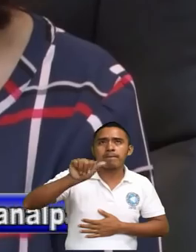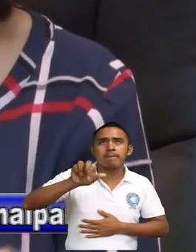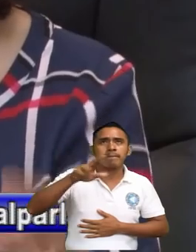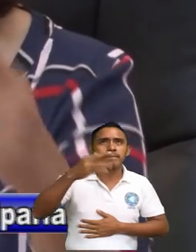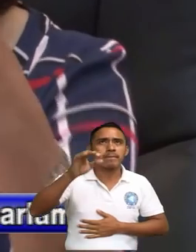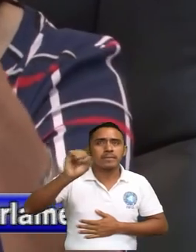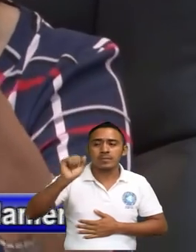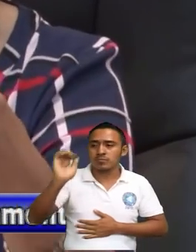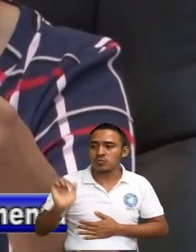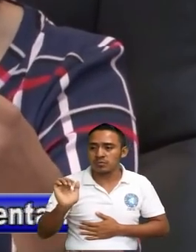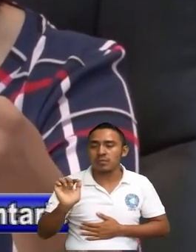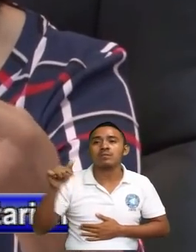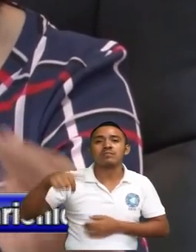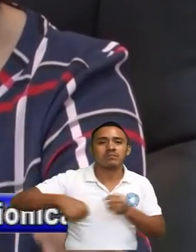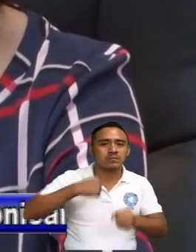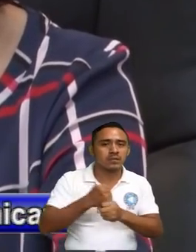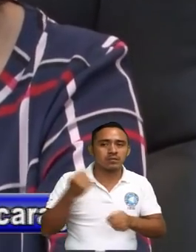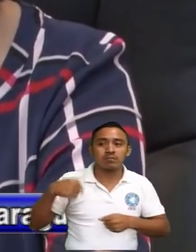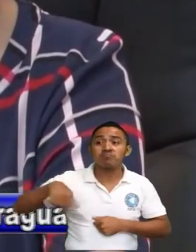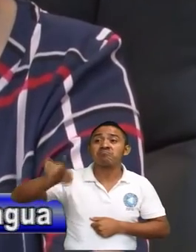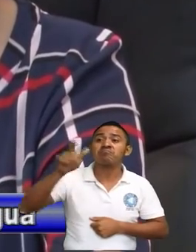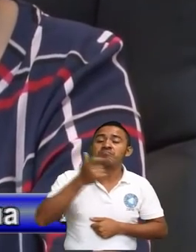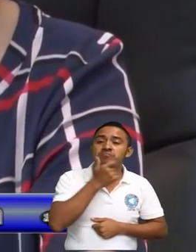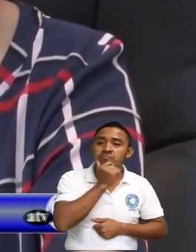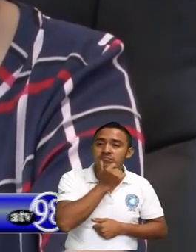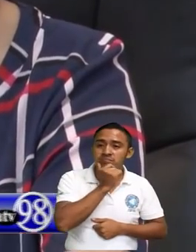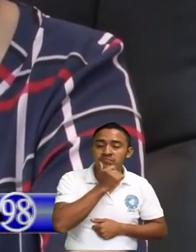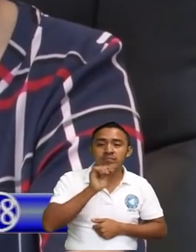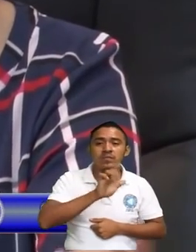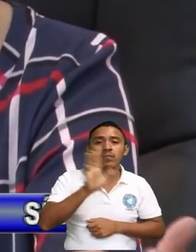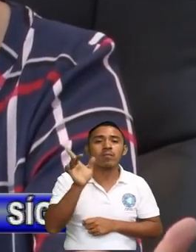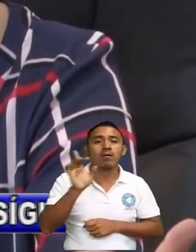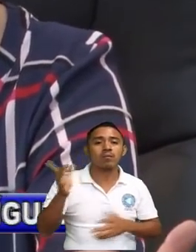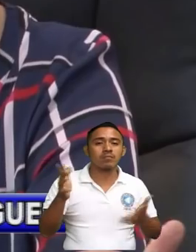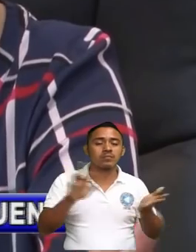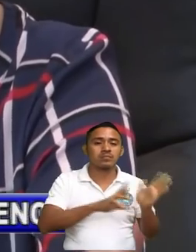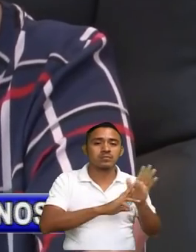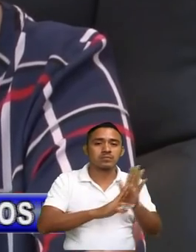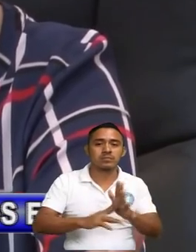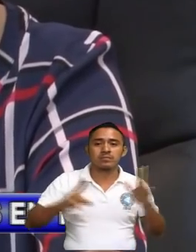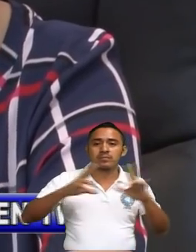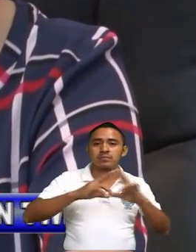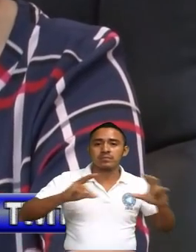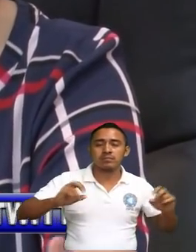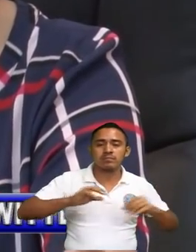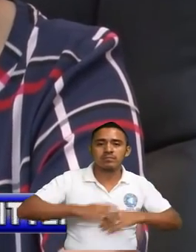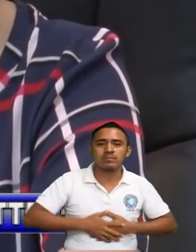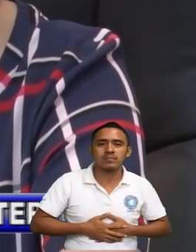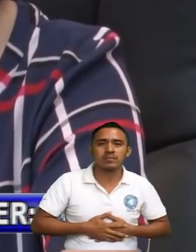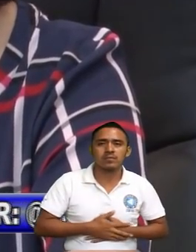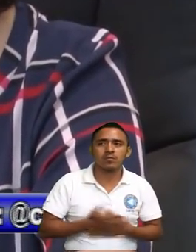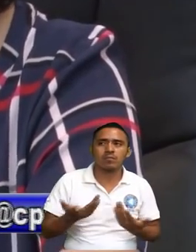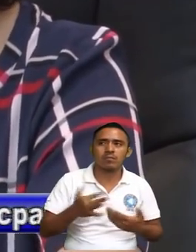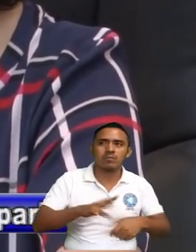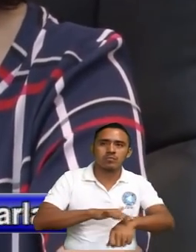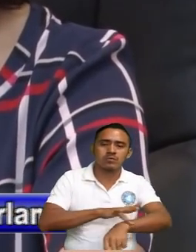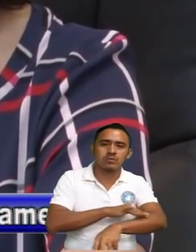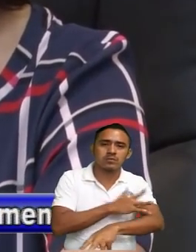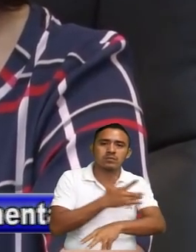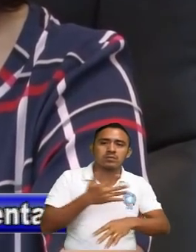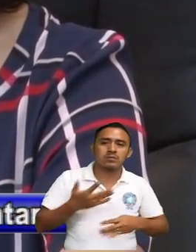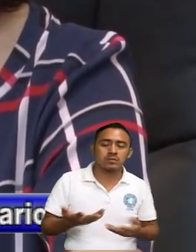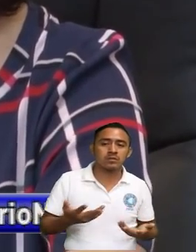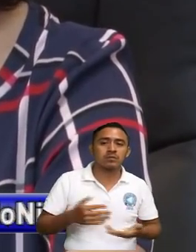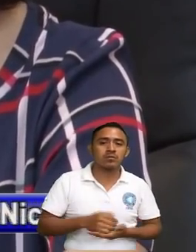tamaño, y ahora este año va para Inglaterra representando a Nicaragua. Debemos de sentirnos orgullosos de